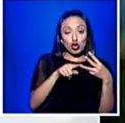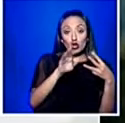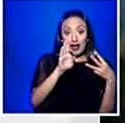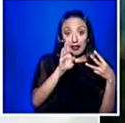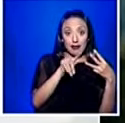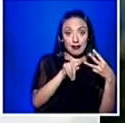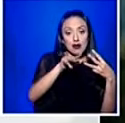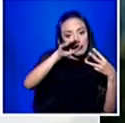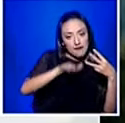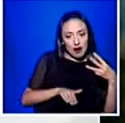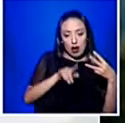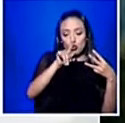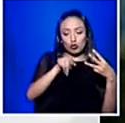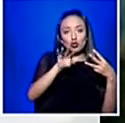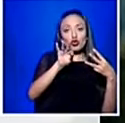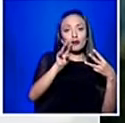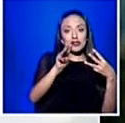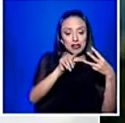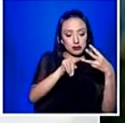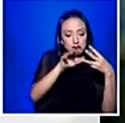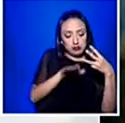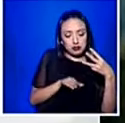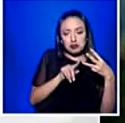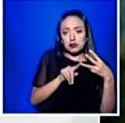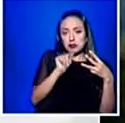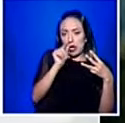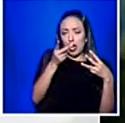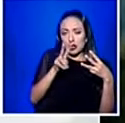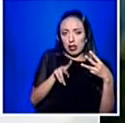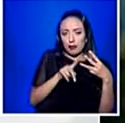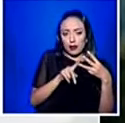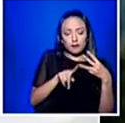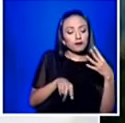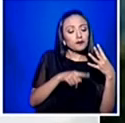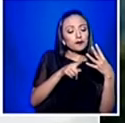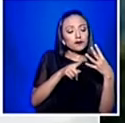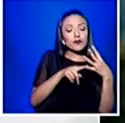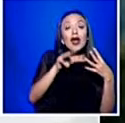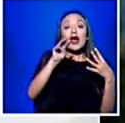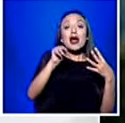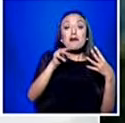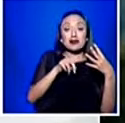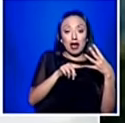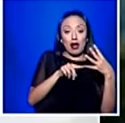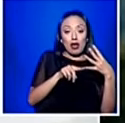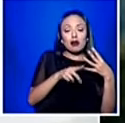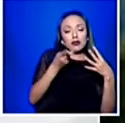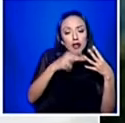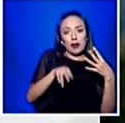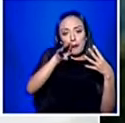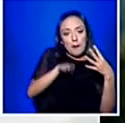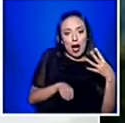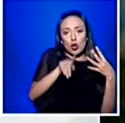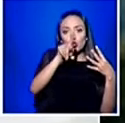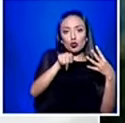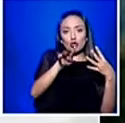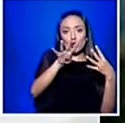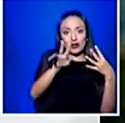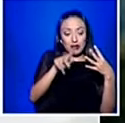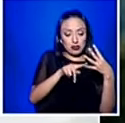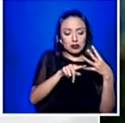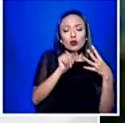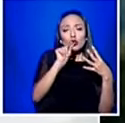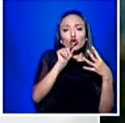mismo ocurre con el río Tarqui, que apenas alcanza 1.96 metros cúbicos por segundo. Y el Machángara